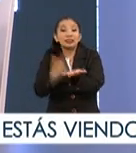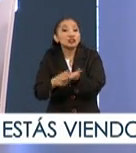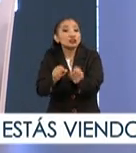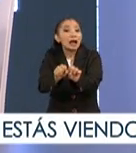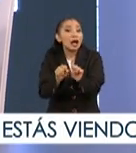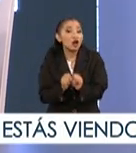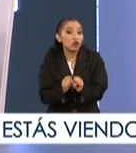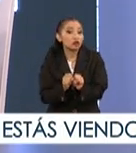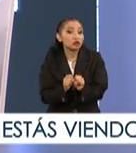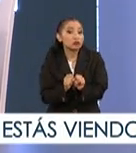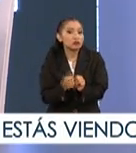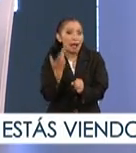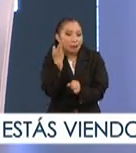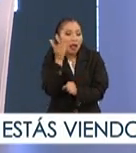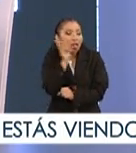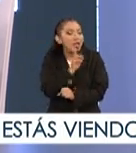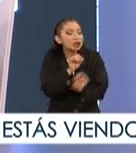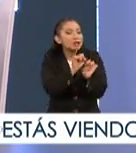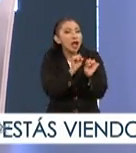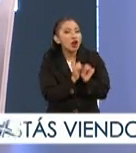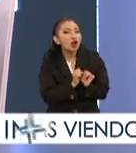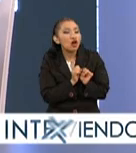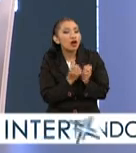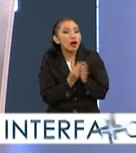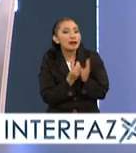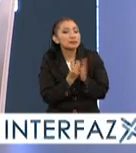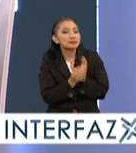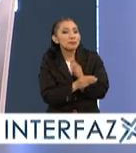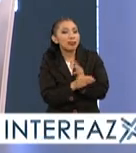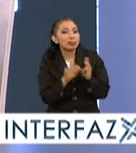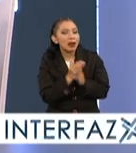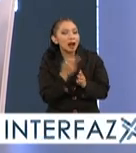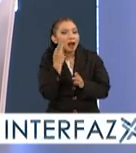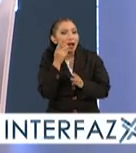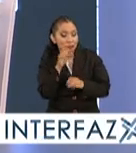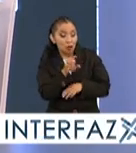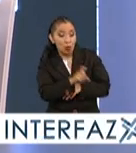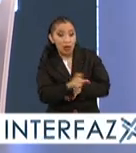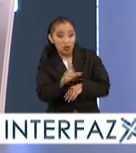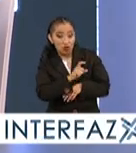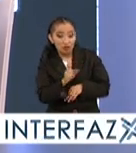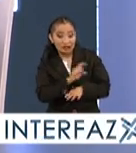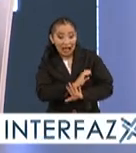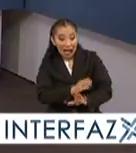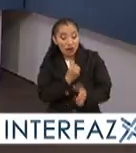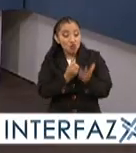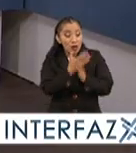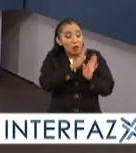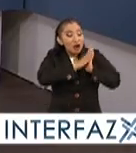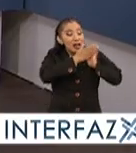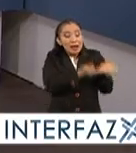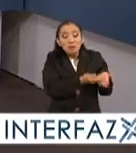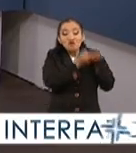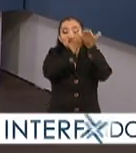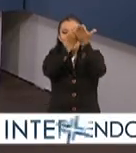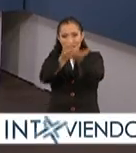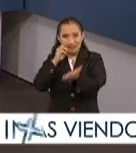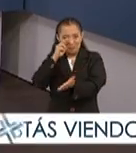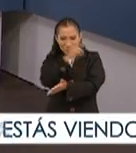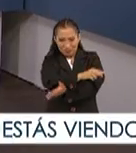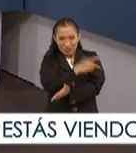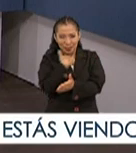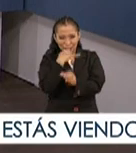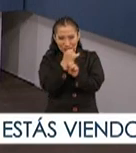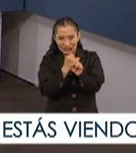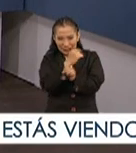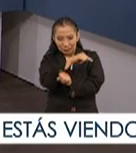clases. Claro. Y los probamos en los salones de clase, esos materiales, de tal manera que cuando ya llegáramos con los nuevos libros, que ustedes los vieron ahí en la pantalla, en